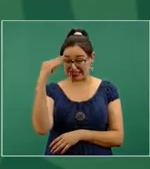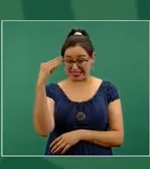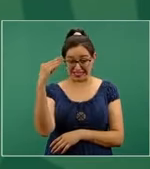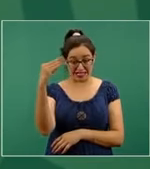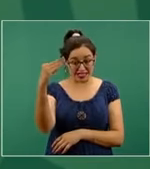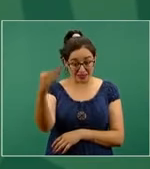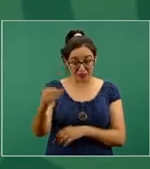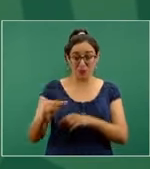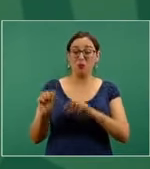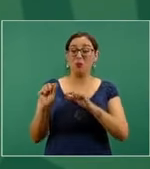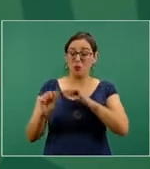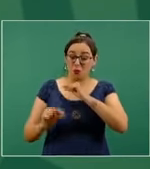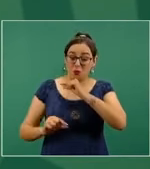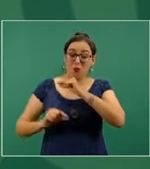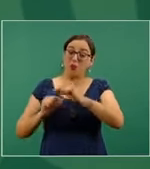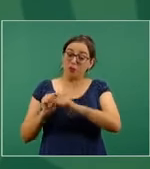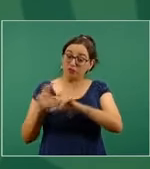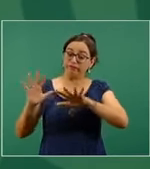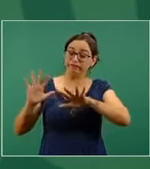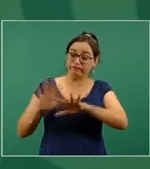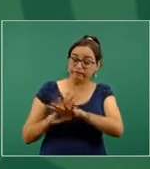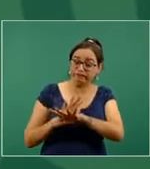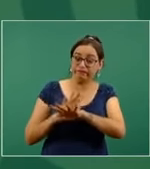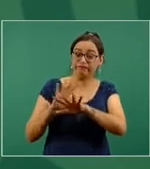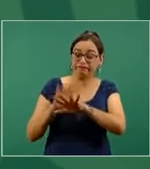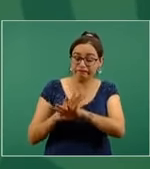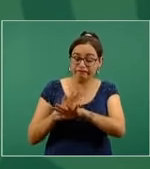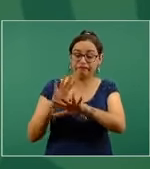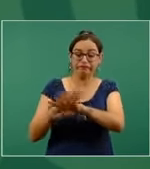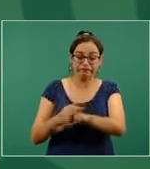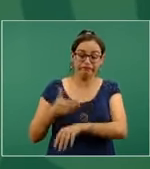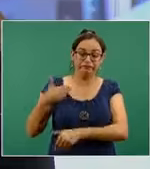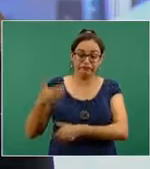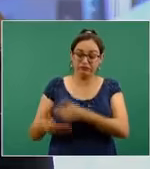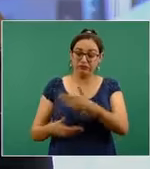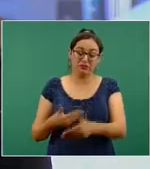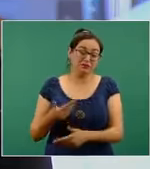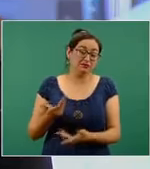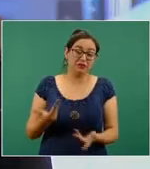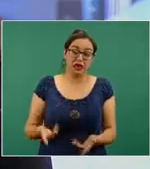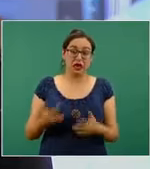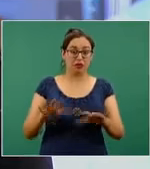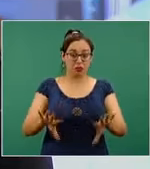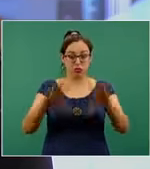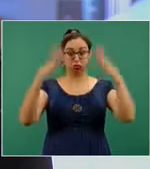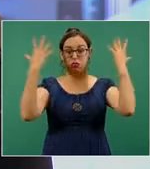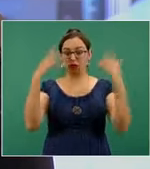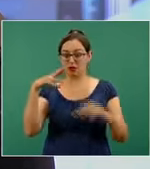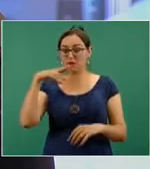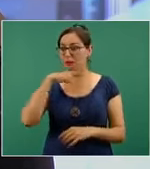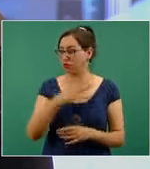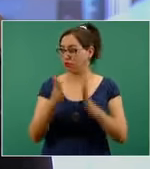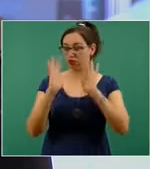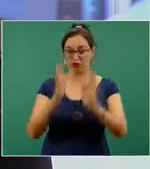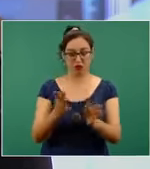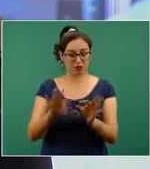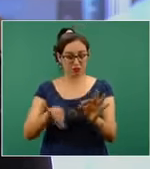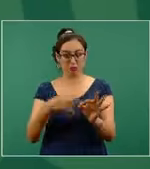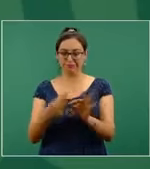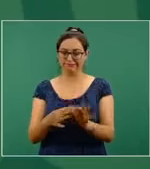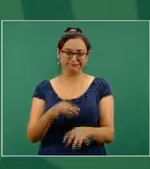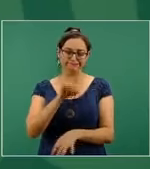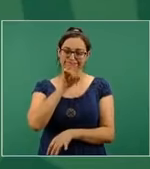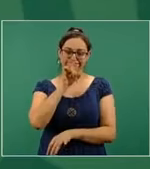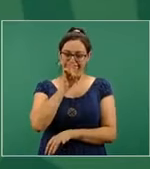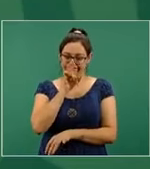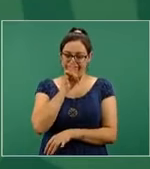ver los resultados de manera inmediata, pero se tiene que iniciar, se tiene que implementar. Obviamente tiene que haber